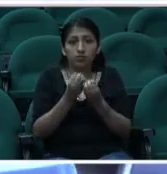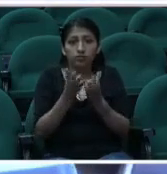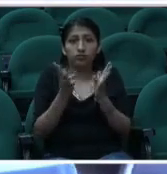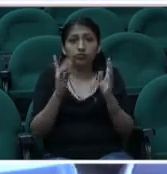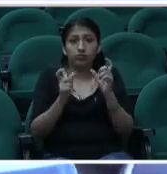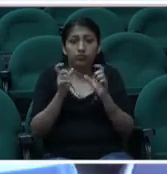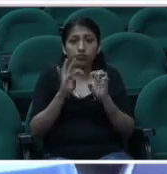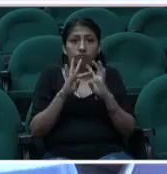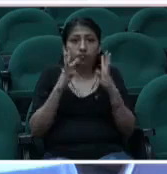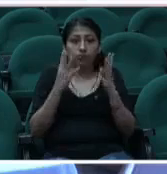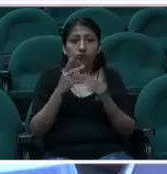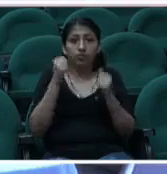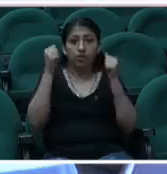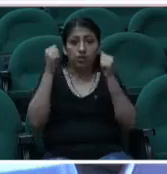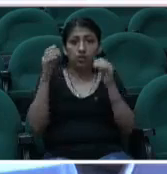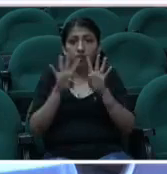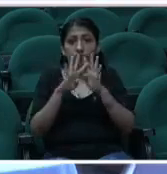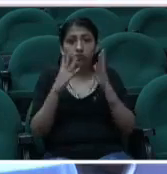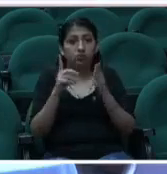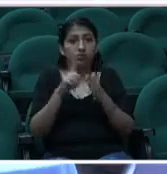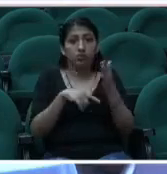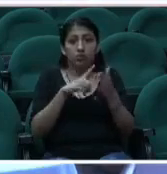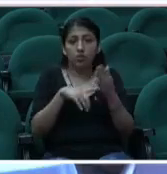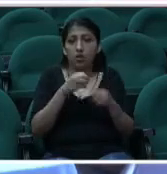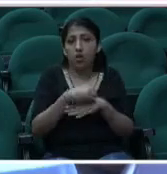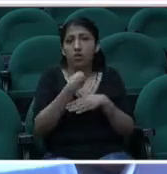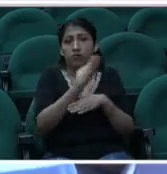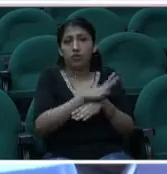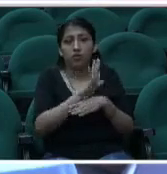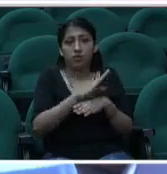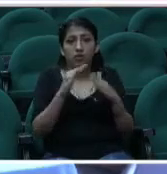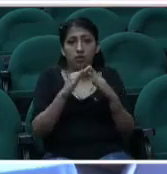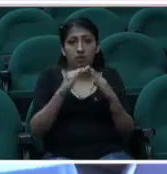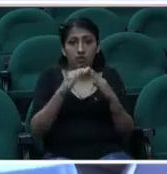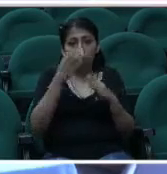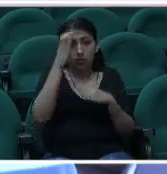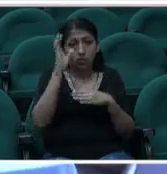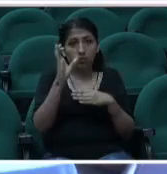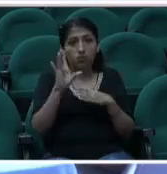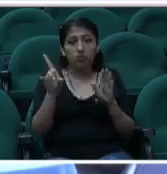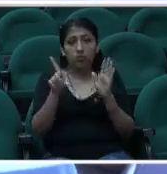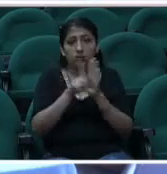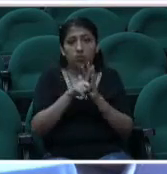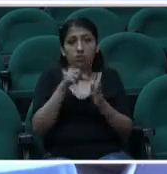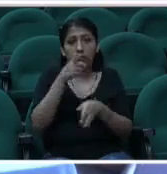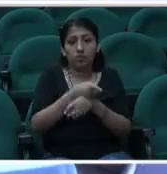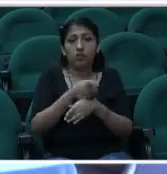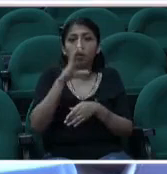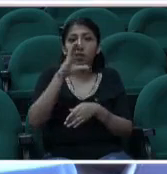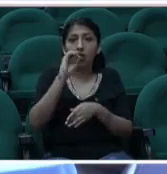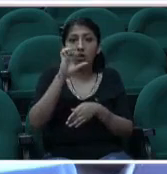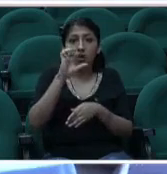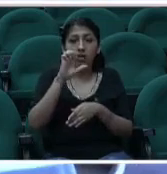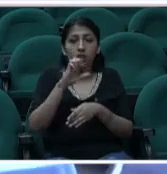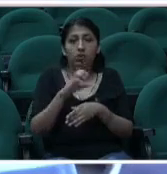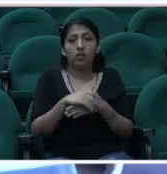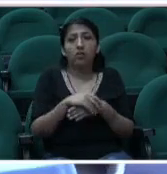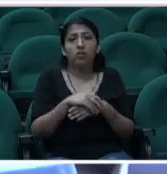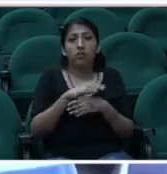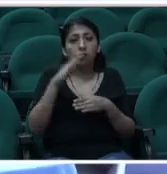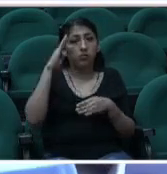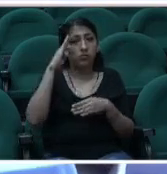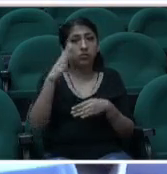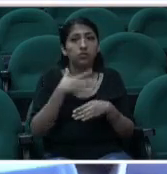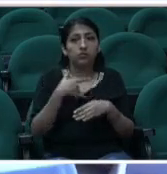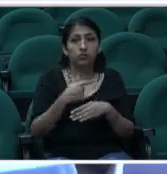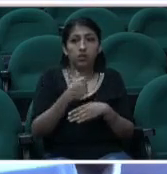los simpatizantes de los candidatos en las afueras del teatro de la calle de la cultura por disposición del coe cantonal la policía nacional